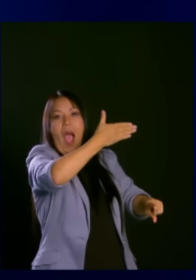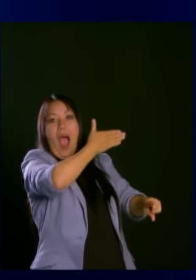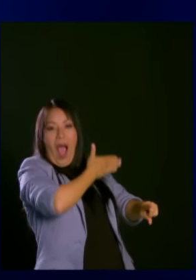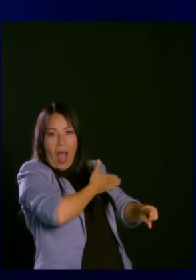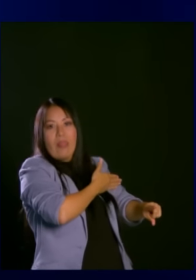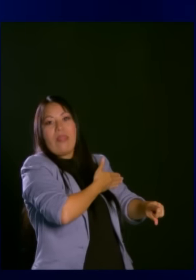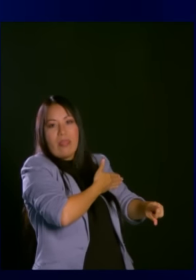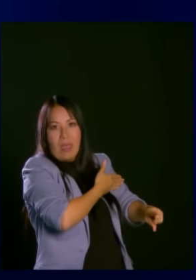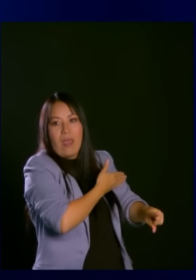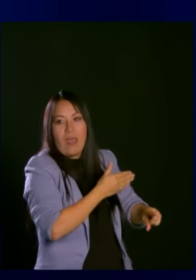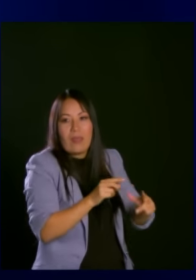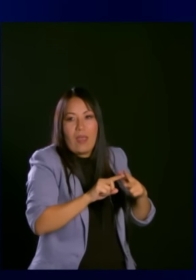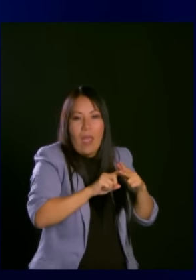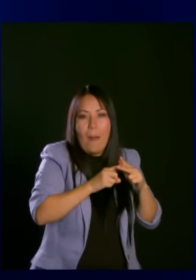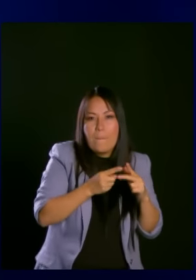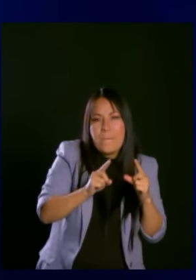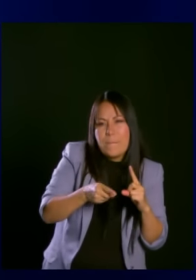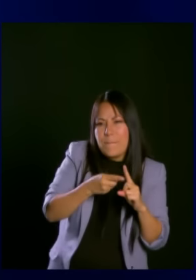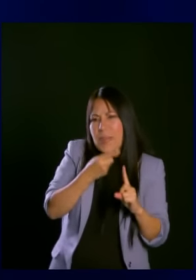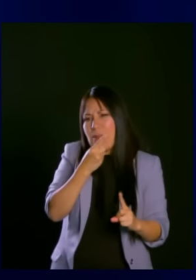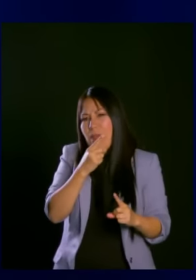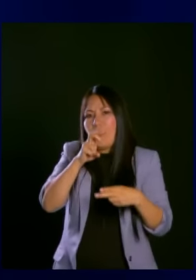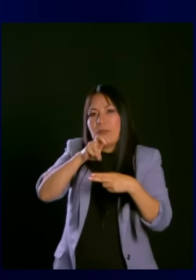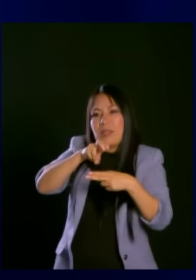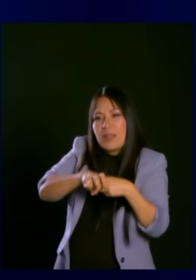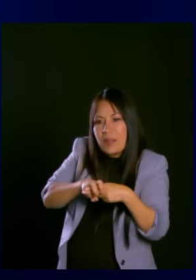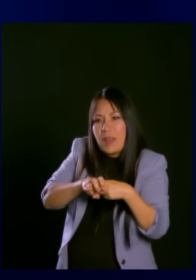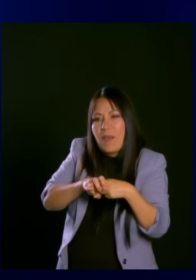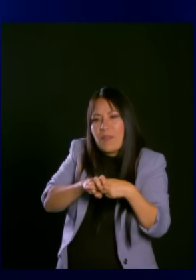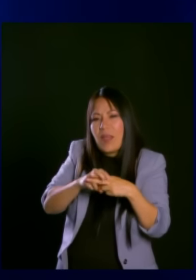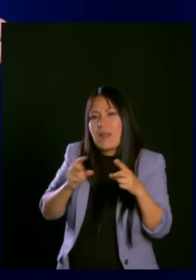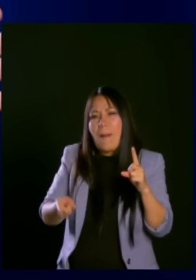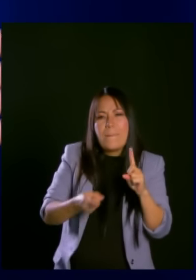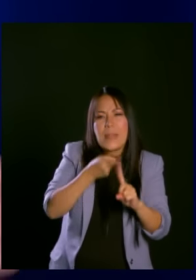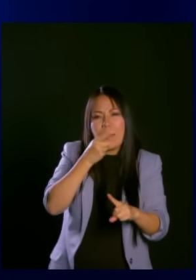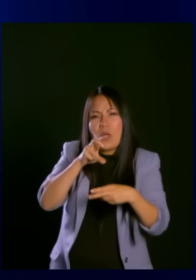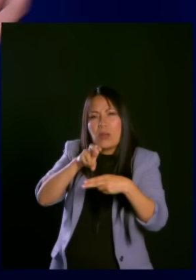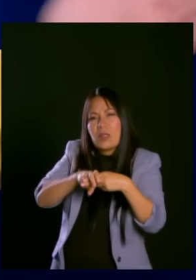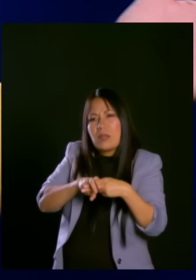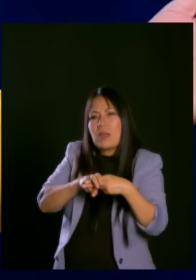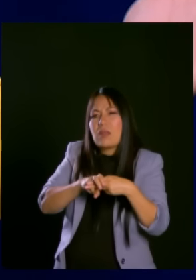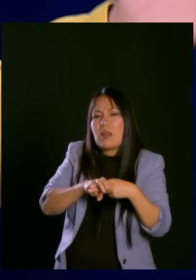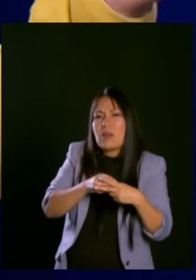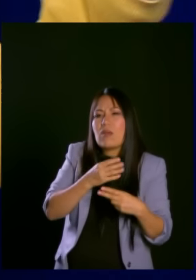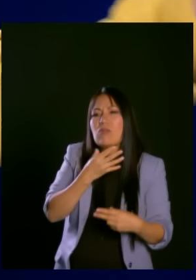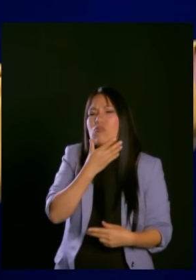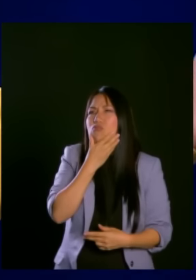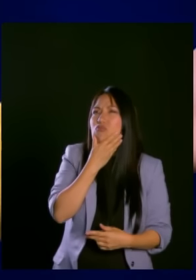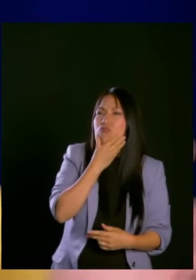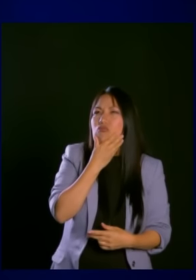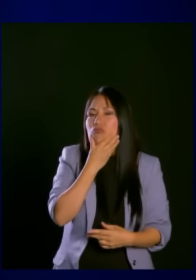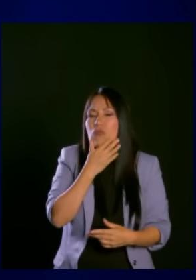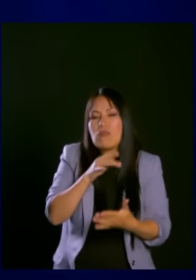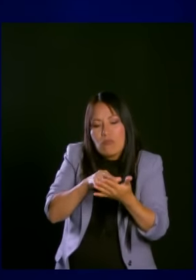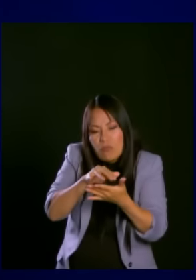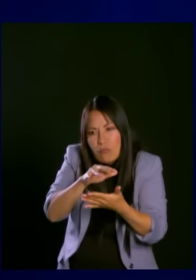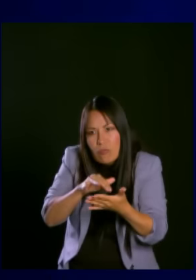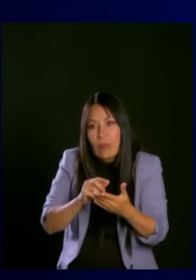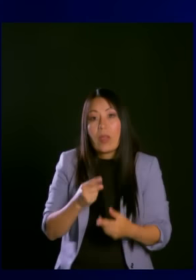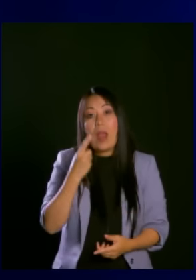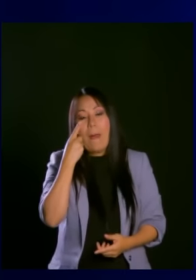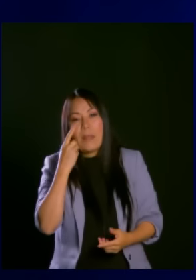Sentarse. Yo se lo digo a muchos predicadores y gente que dice que tiene un llamado. Le digo: el problema que en el que te metiste es que cuando Dios